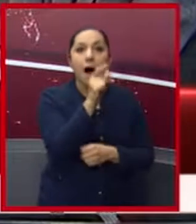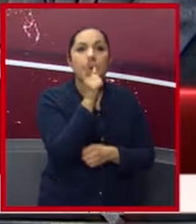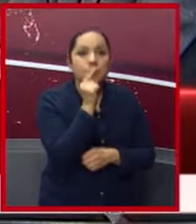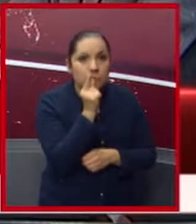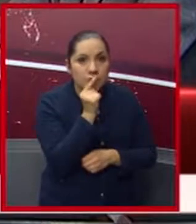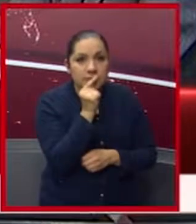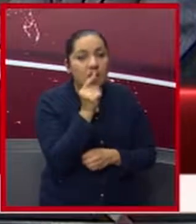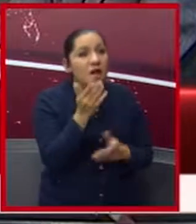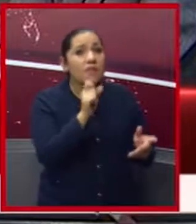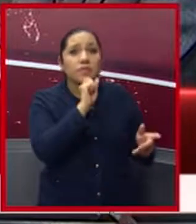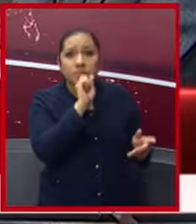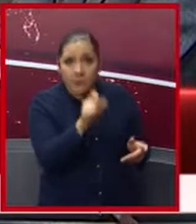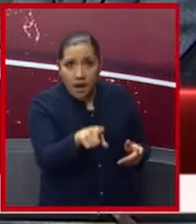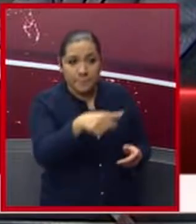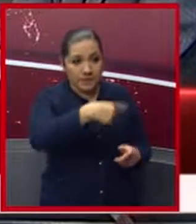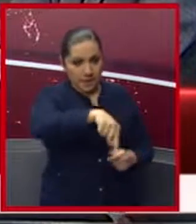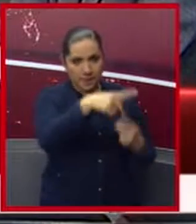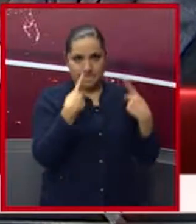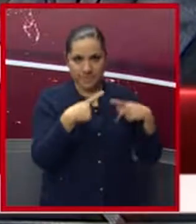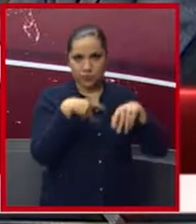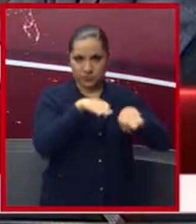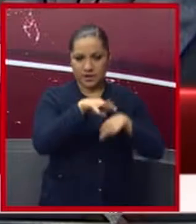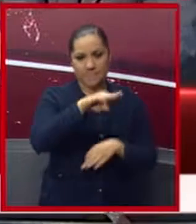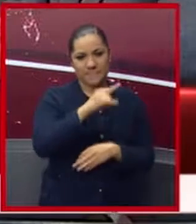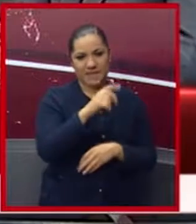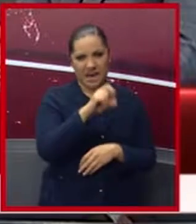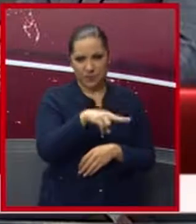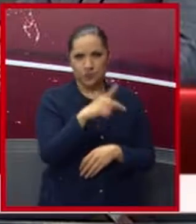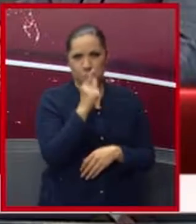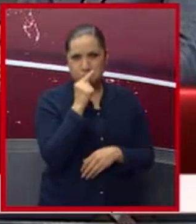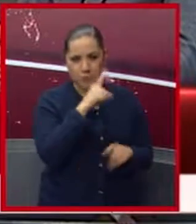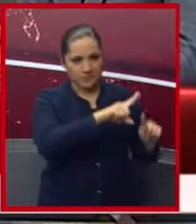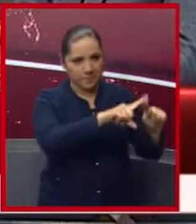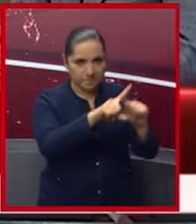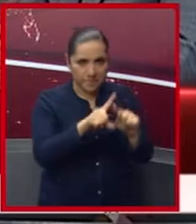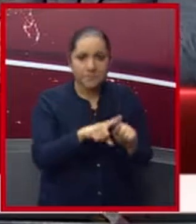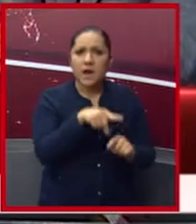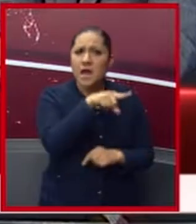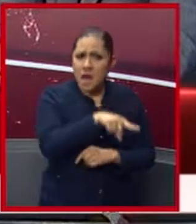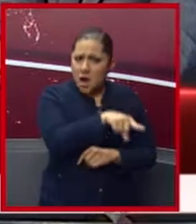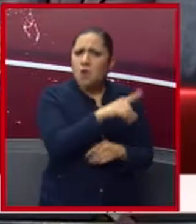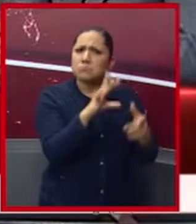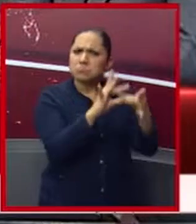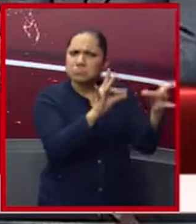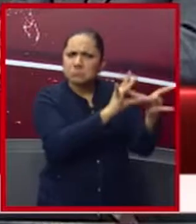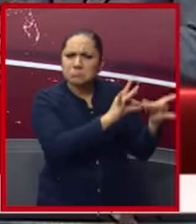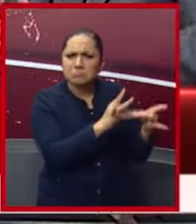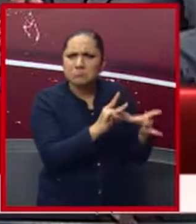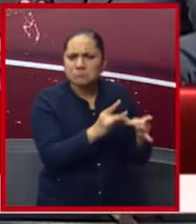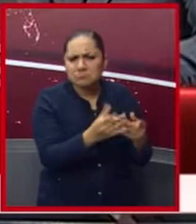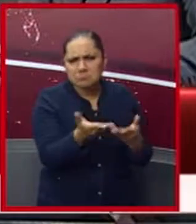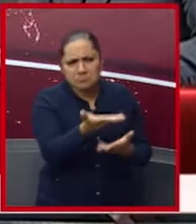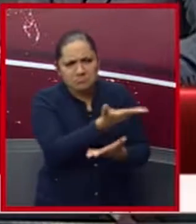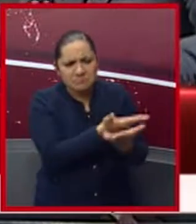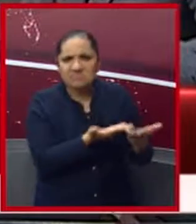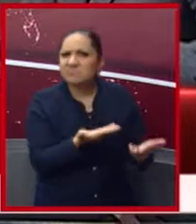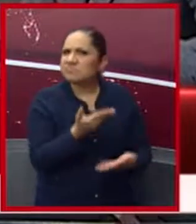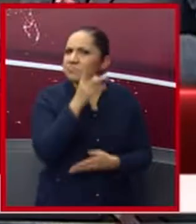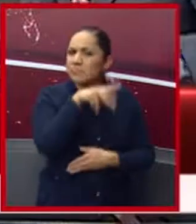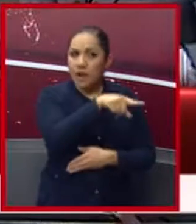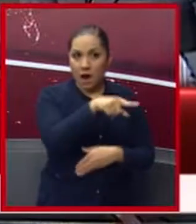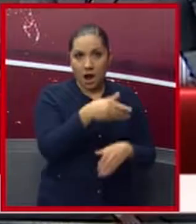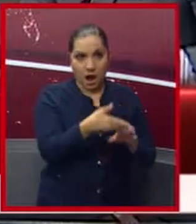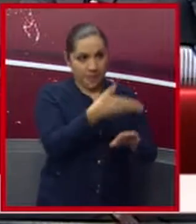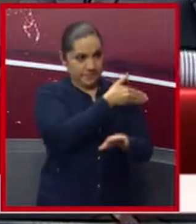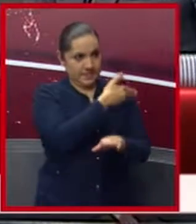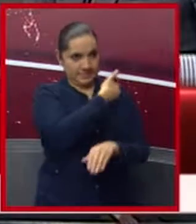inclusive agentes de migración nos han dicho que, por un lado, las prácticas no han cambiado con respecto